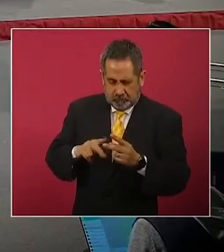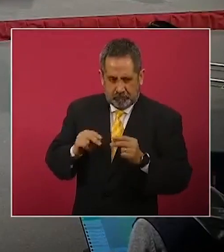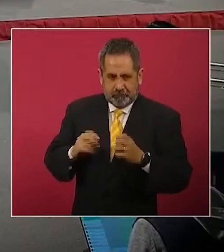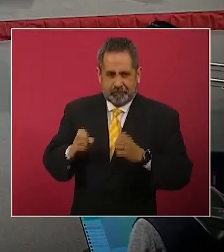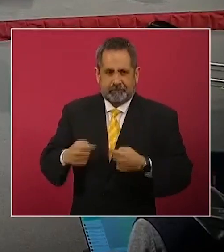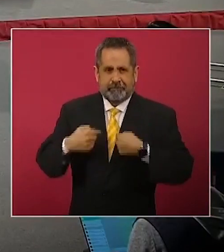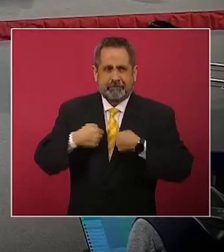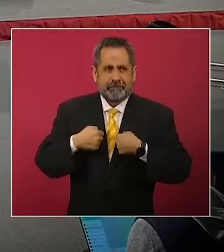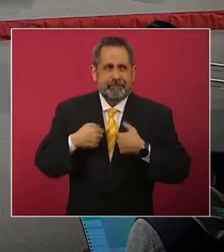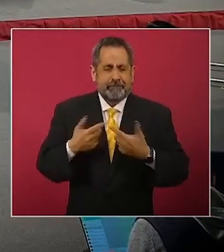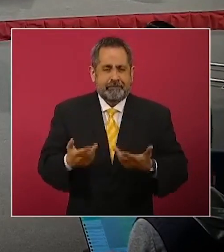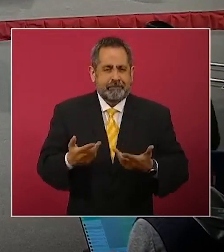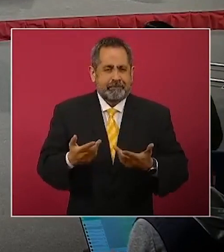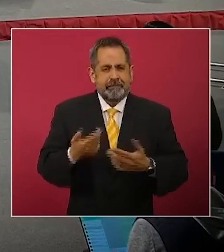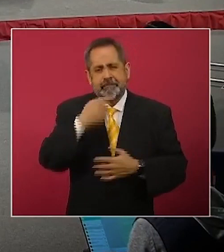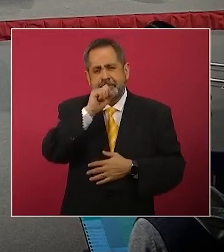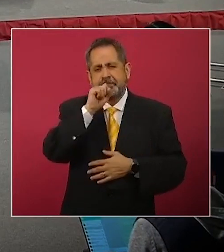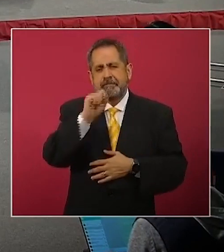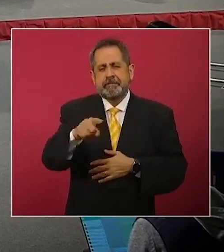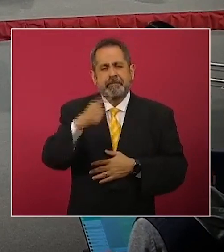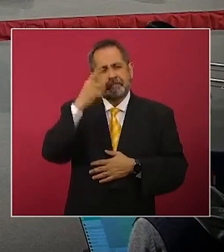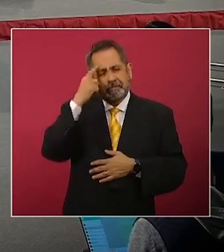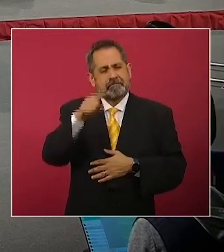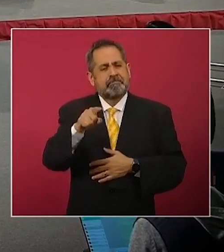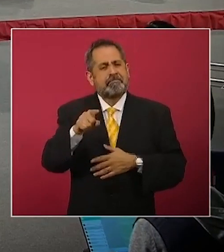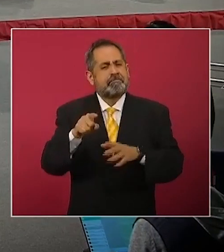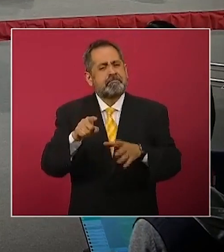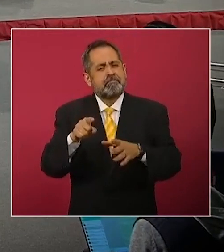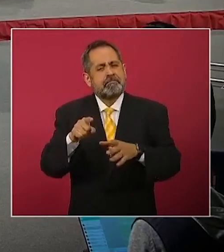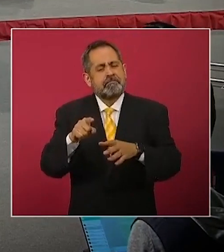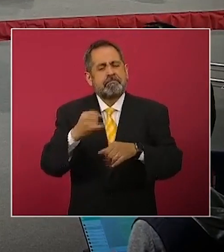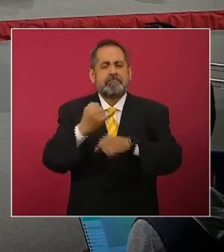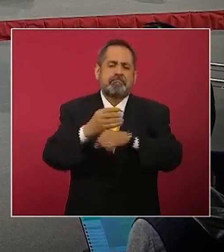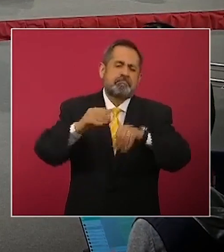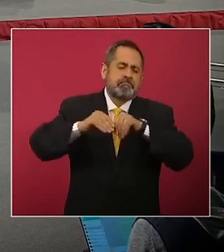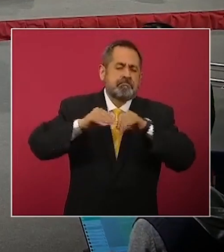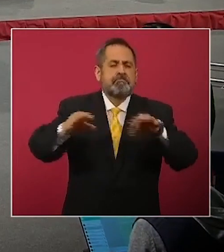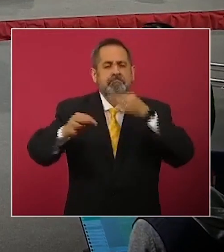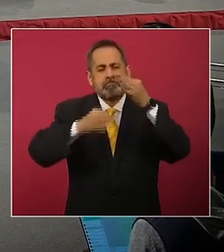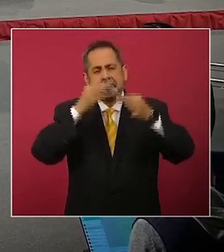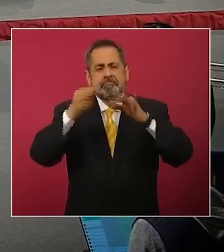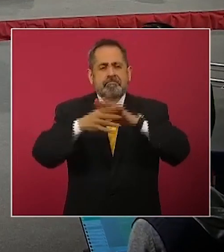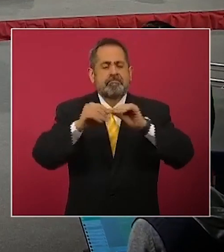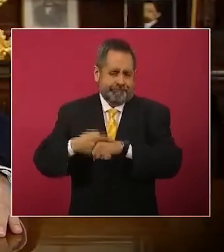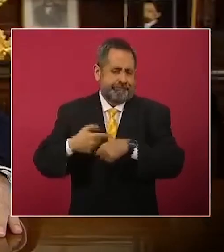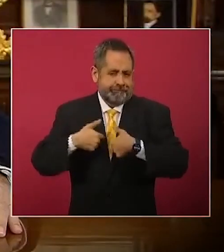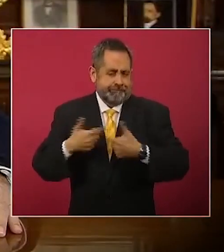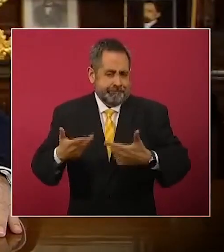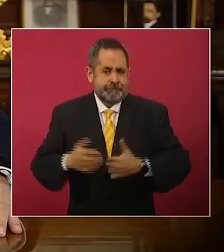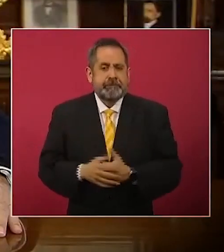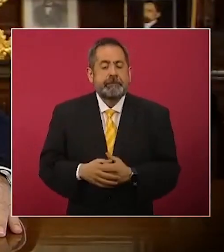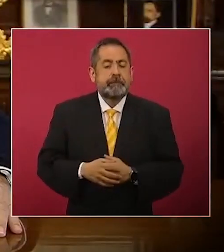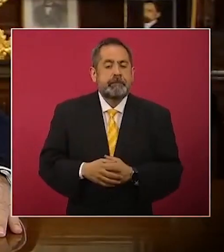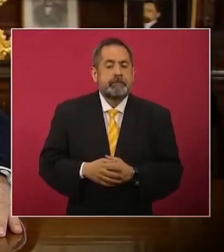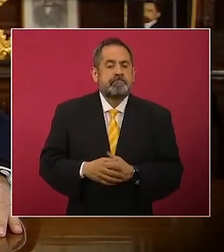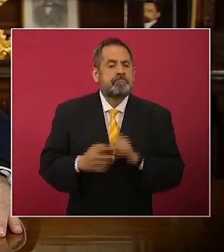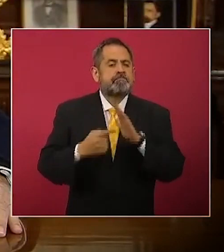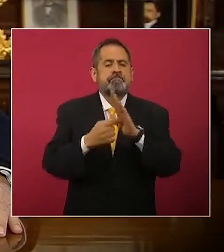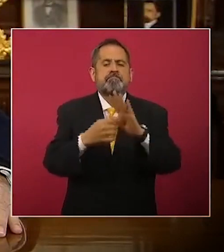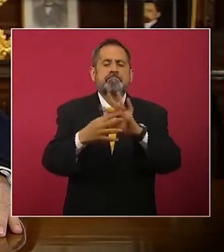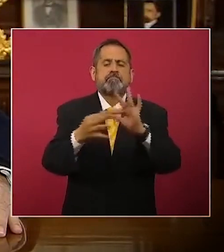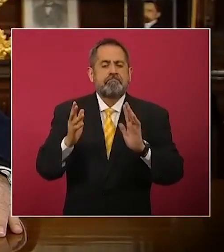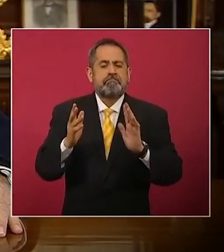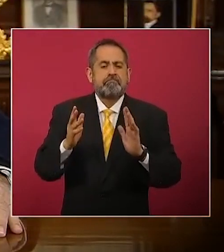pero también para transmitirles mi experiencia, con el propósito